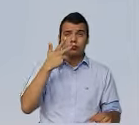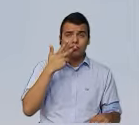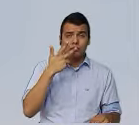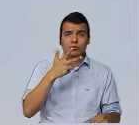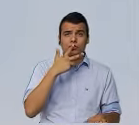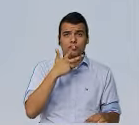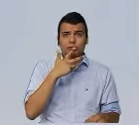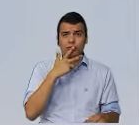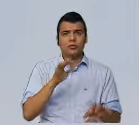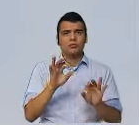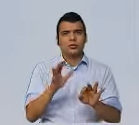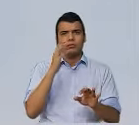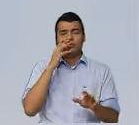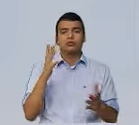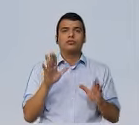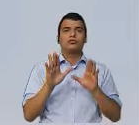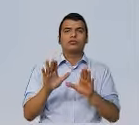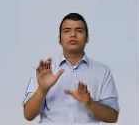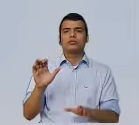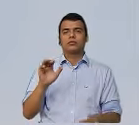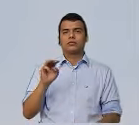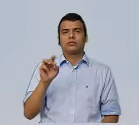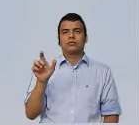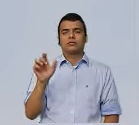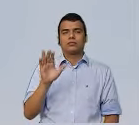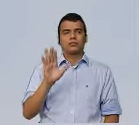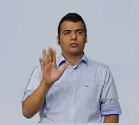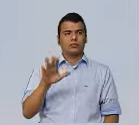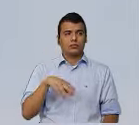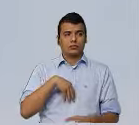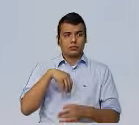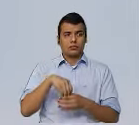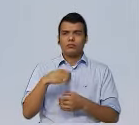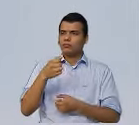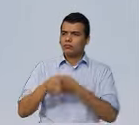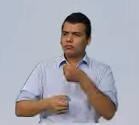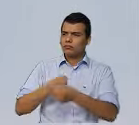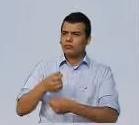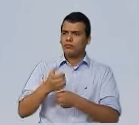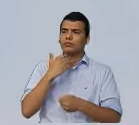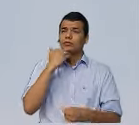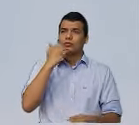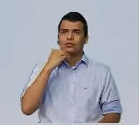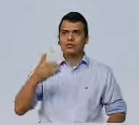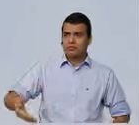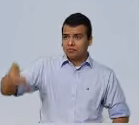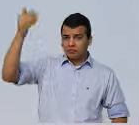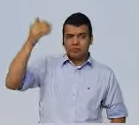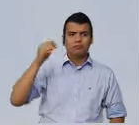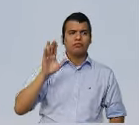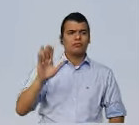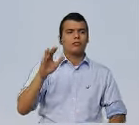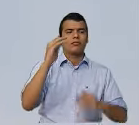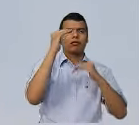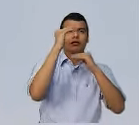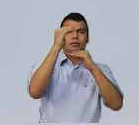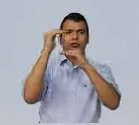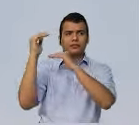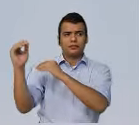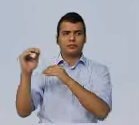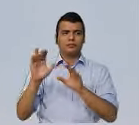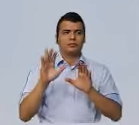es la hemoglobina glicosilada. No sé cuántos años tiene, pero las metas